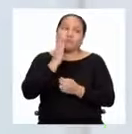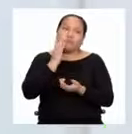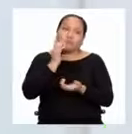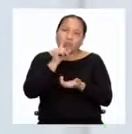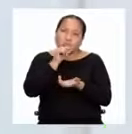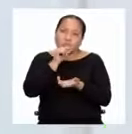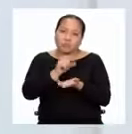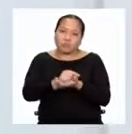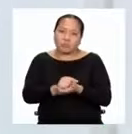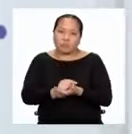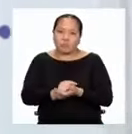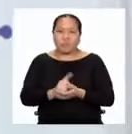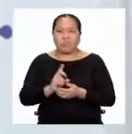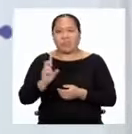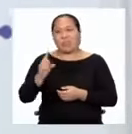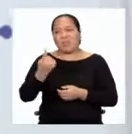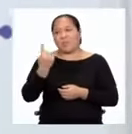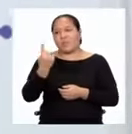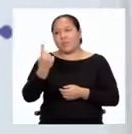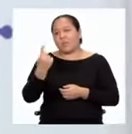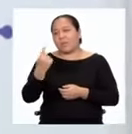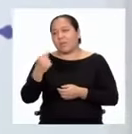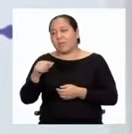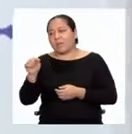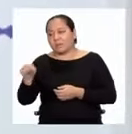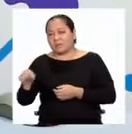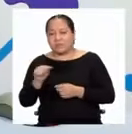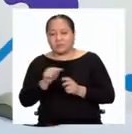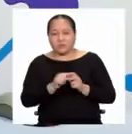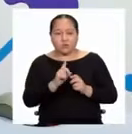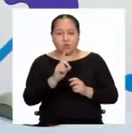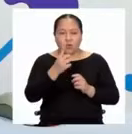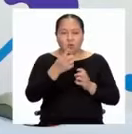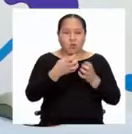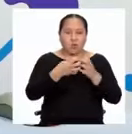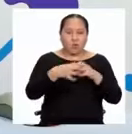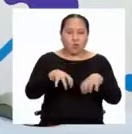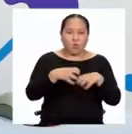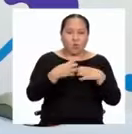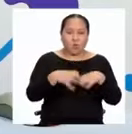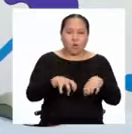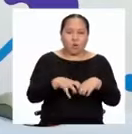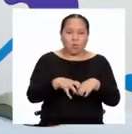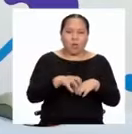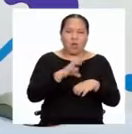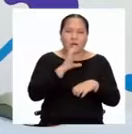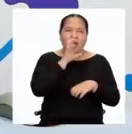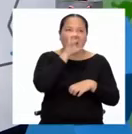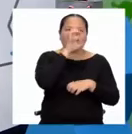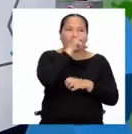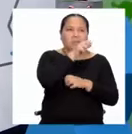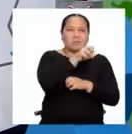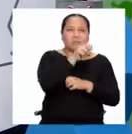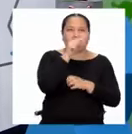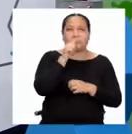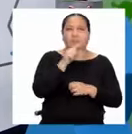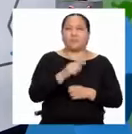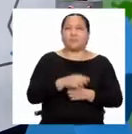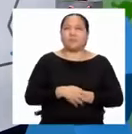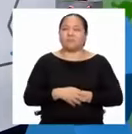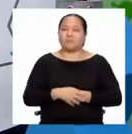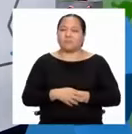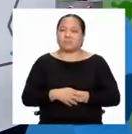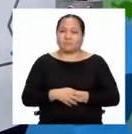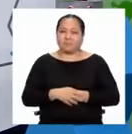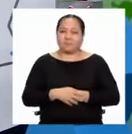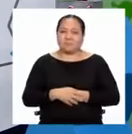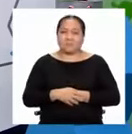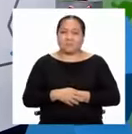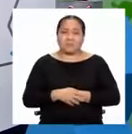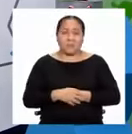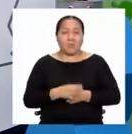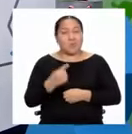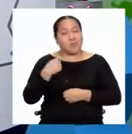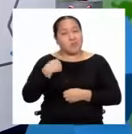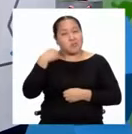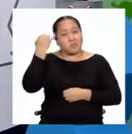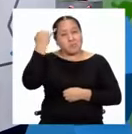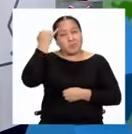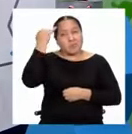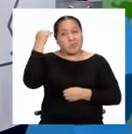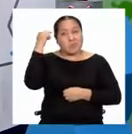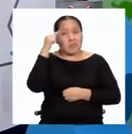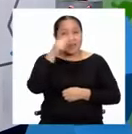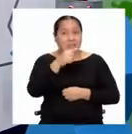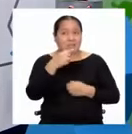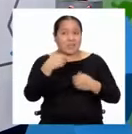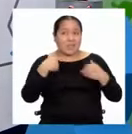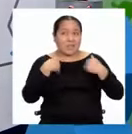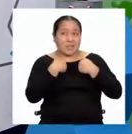claros, la primera gallina de la historia debió salir de un huevo de dinosaurio protogallina. Yo imagino que ese animal